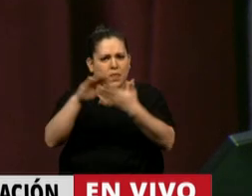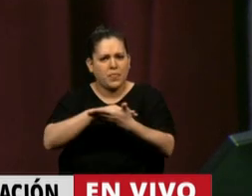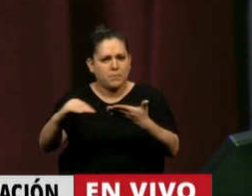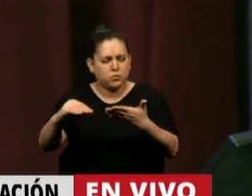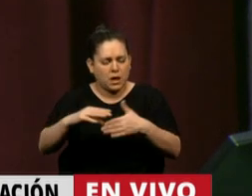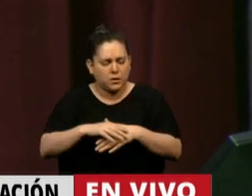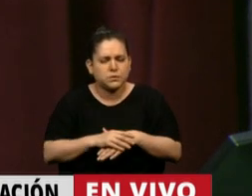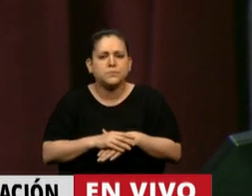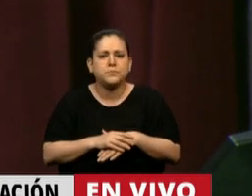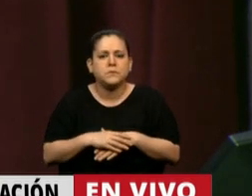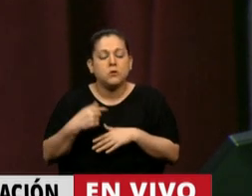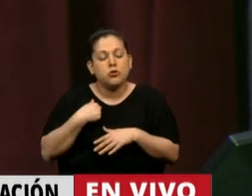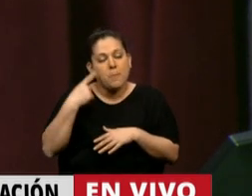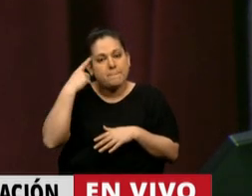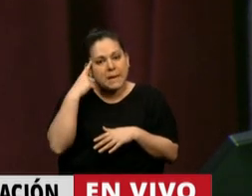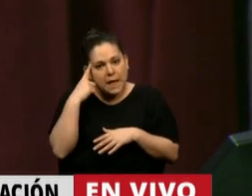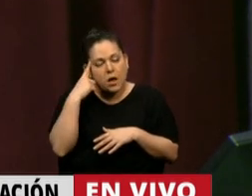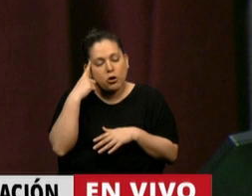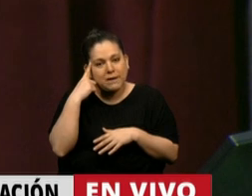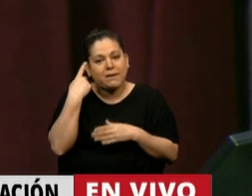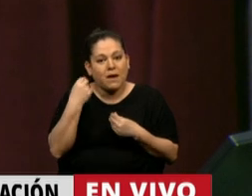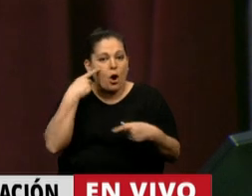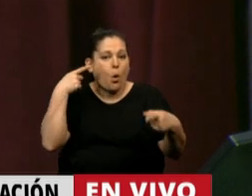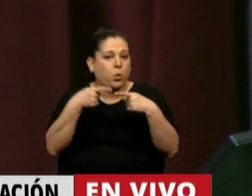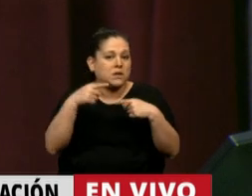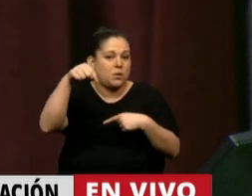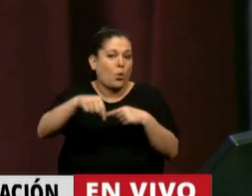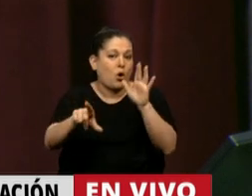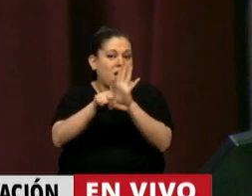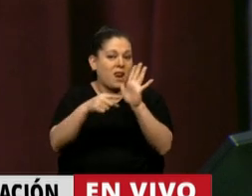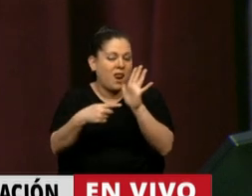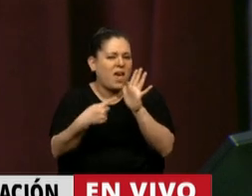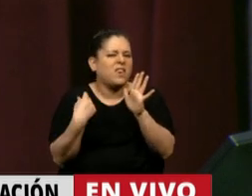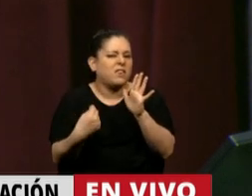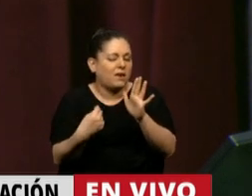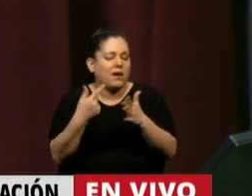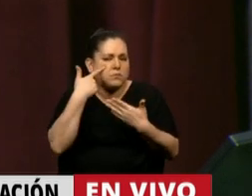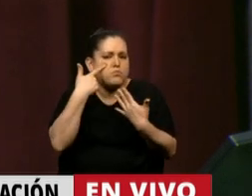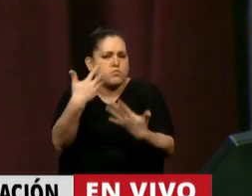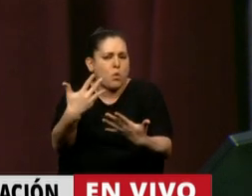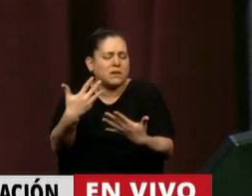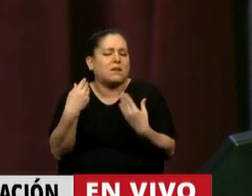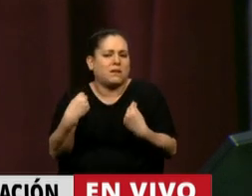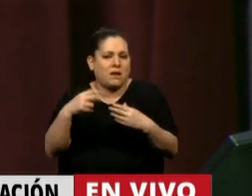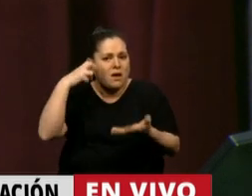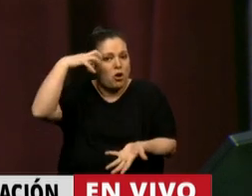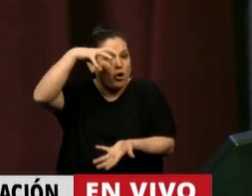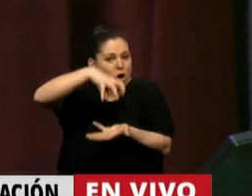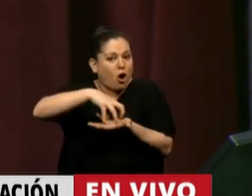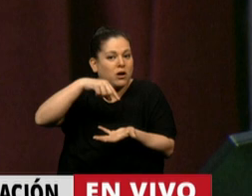diputadas creo que el objetivo de esta ley era una Clara demostración de este